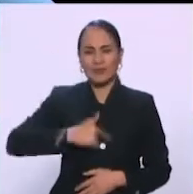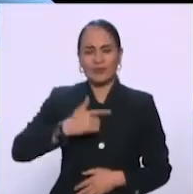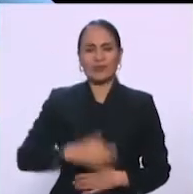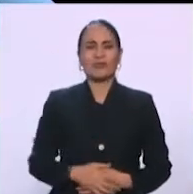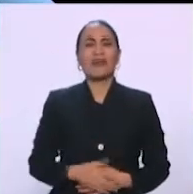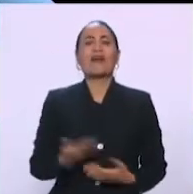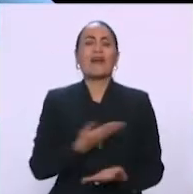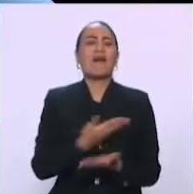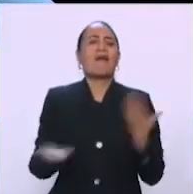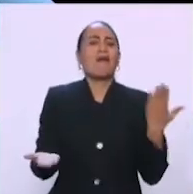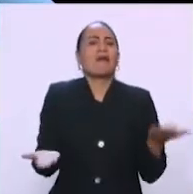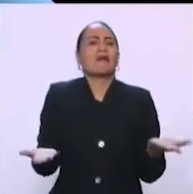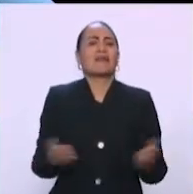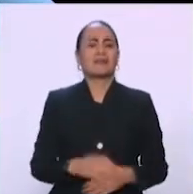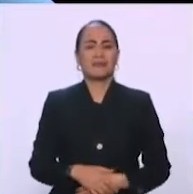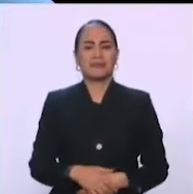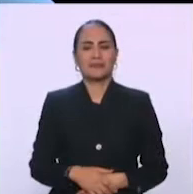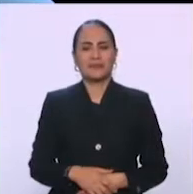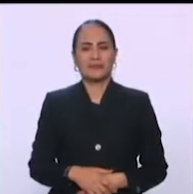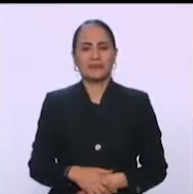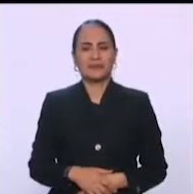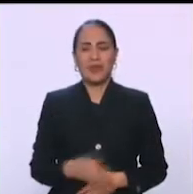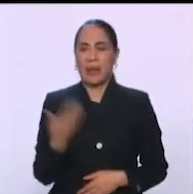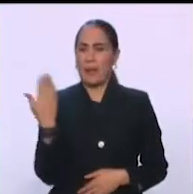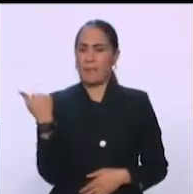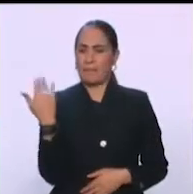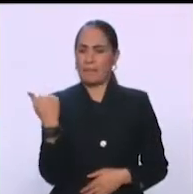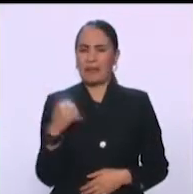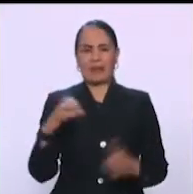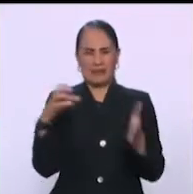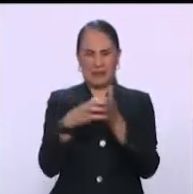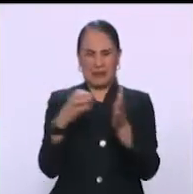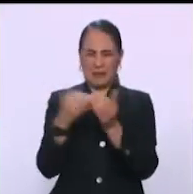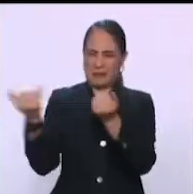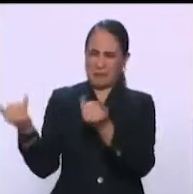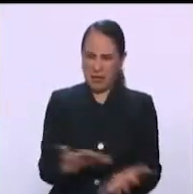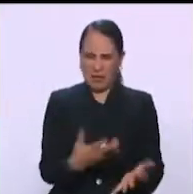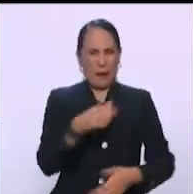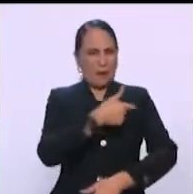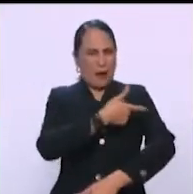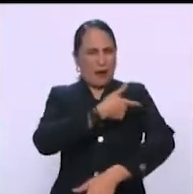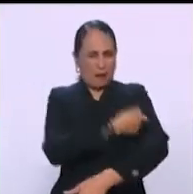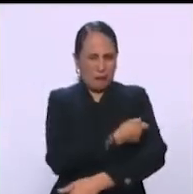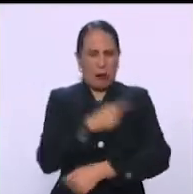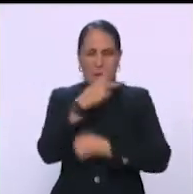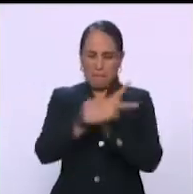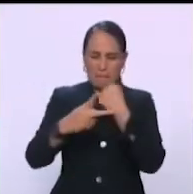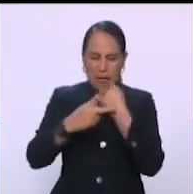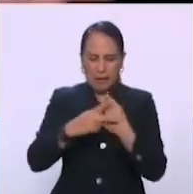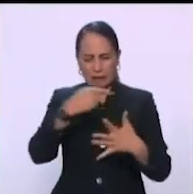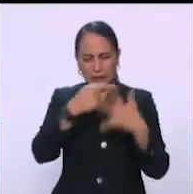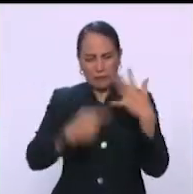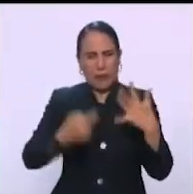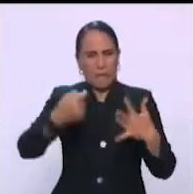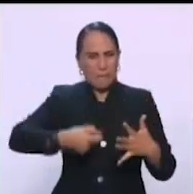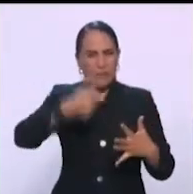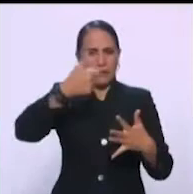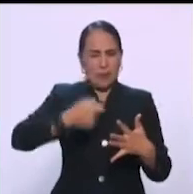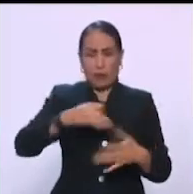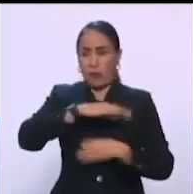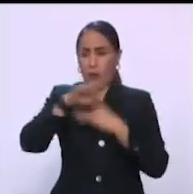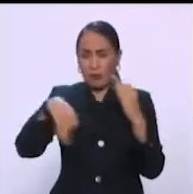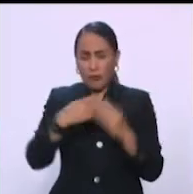Oye, Jonathan, pues uno diría, acaba de llegar la vacuna, somos de los primeros en tener acceso a la vacuna, todos tendrán que estar